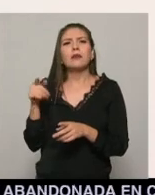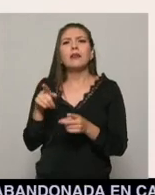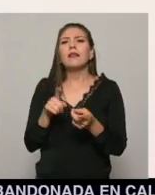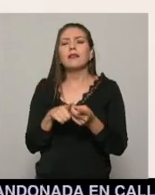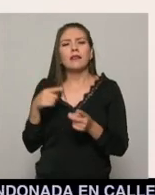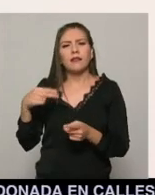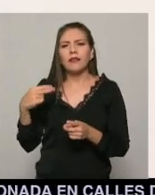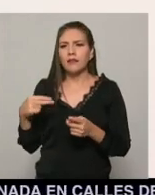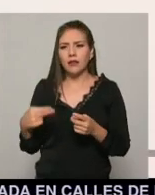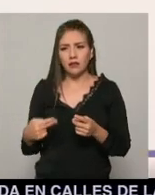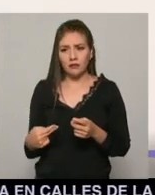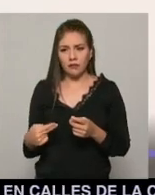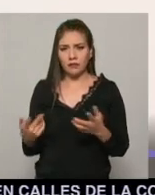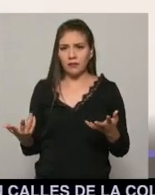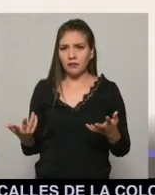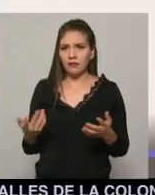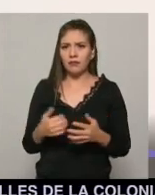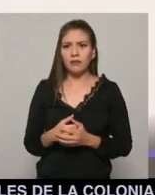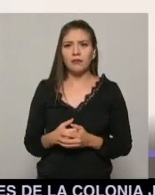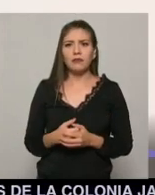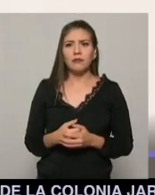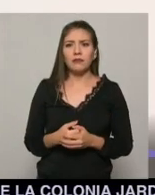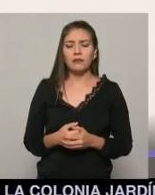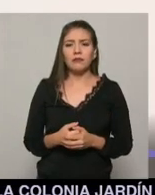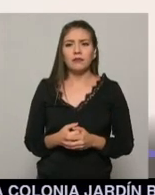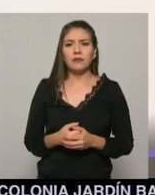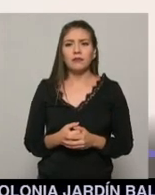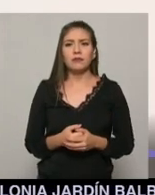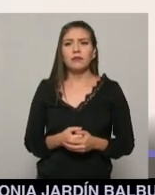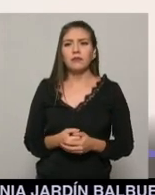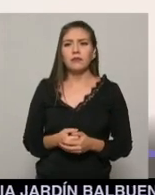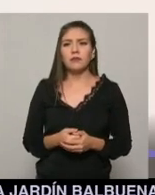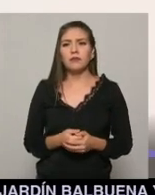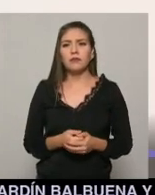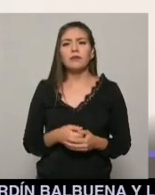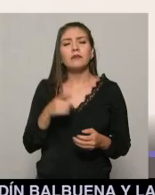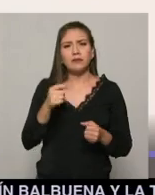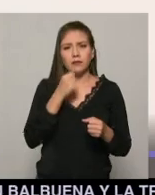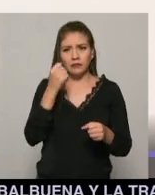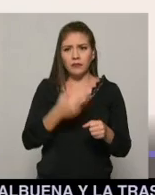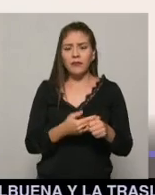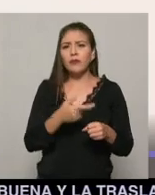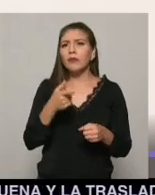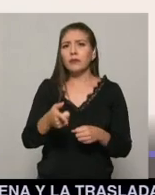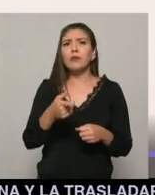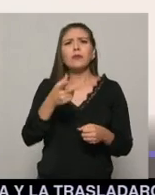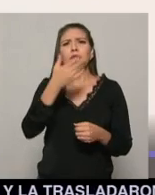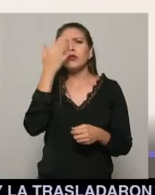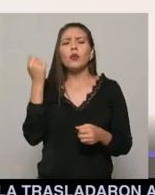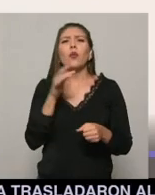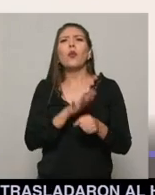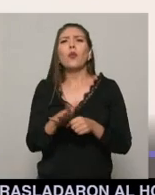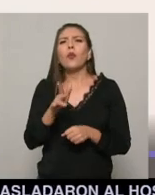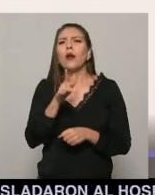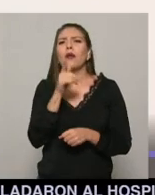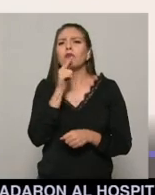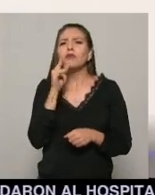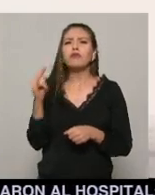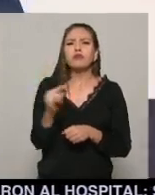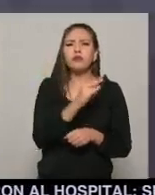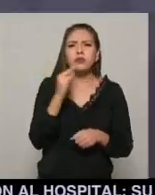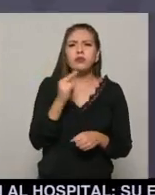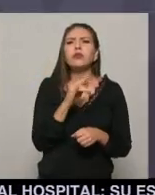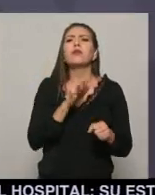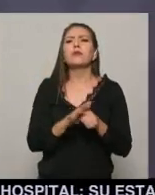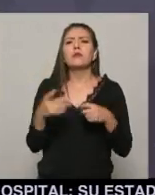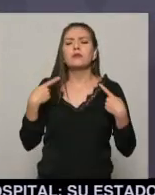propia información a mí me preocuparía que no sabe la Secretaría de Seguridad Pública qué patrullas están patrullando, en qué horarios, quiénes son los responsables y cuáles